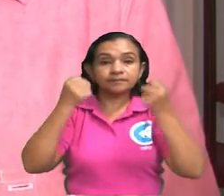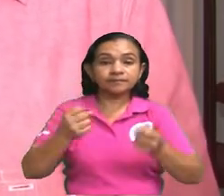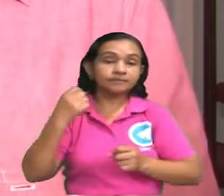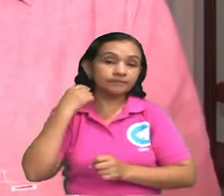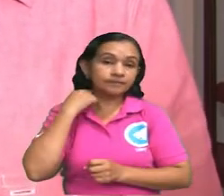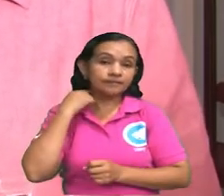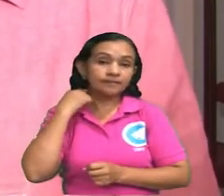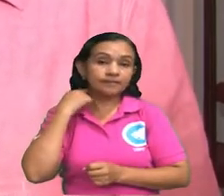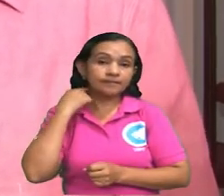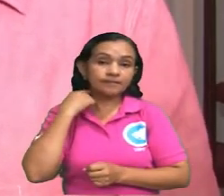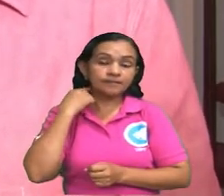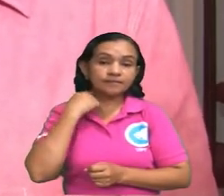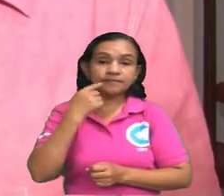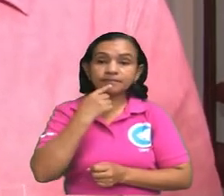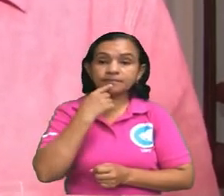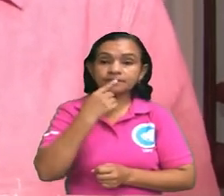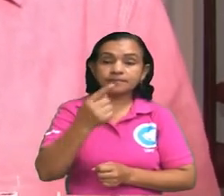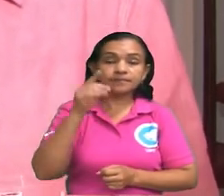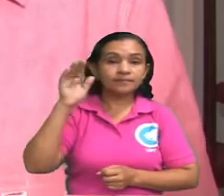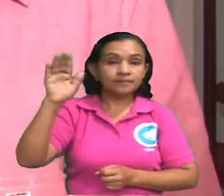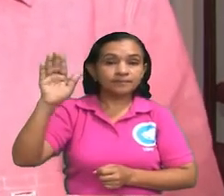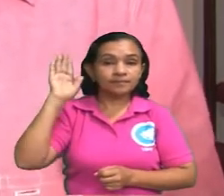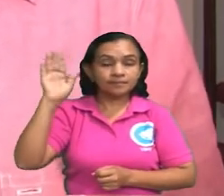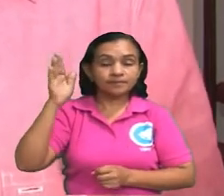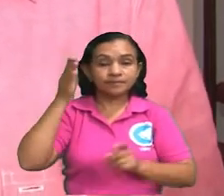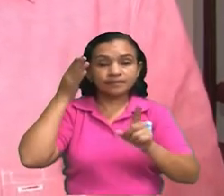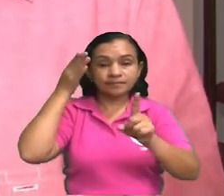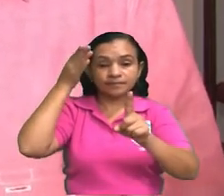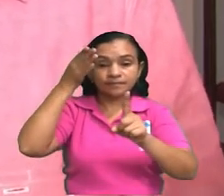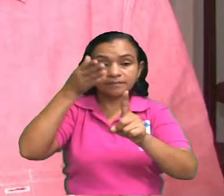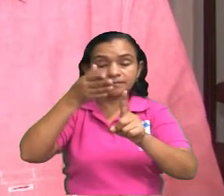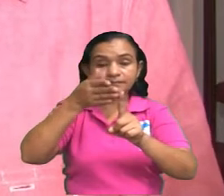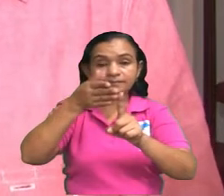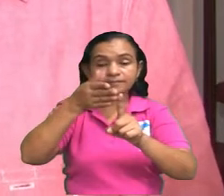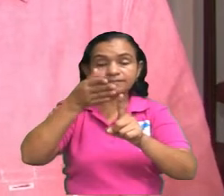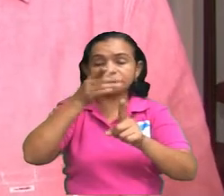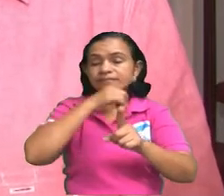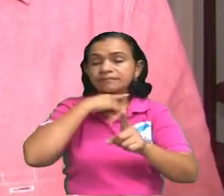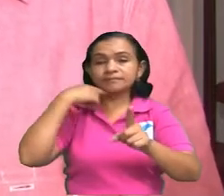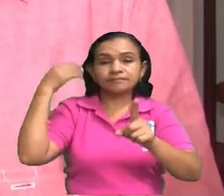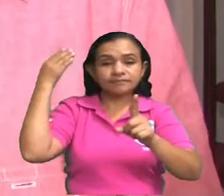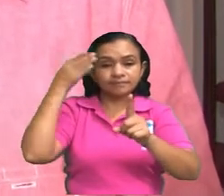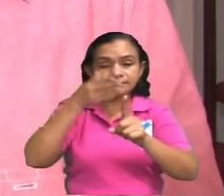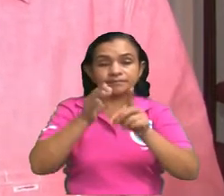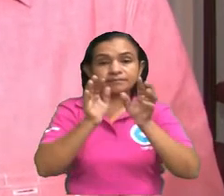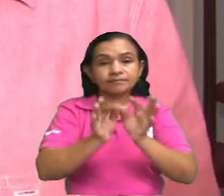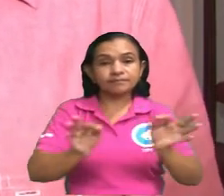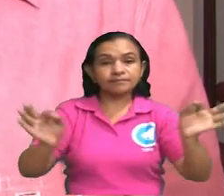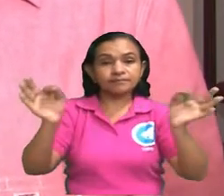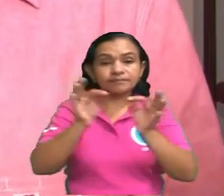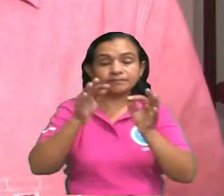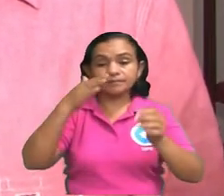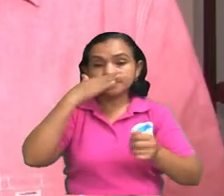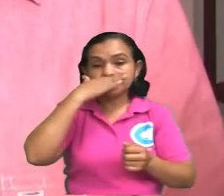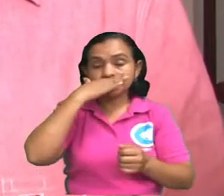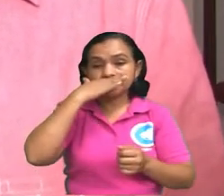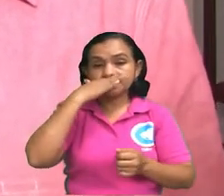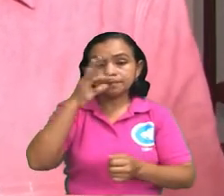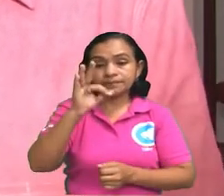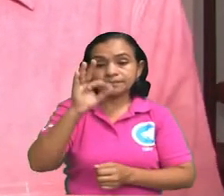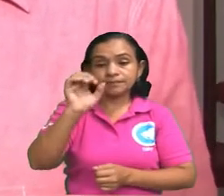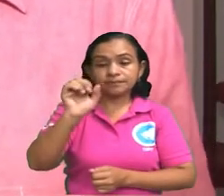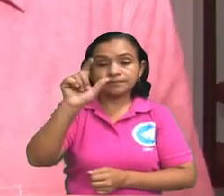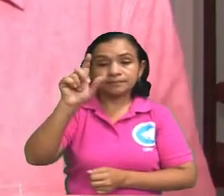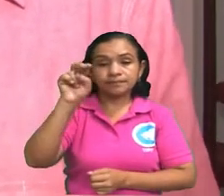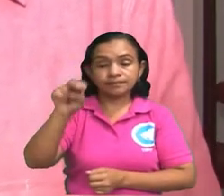siempre reafirmó su compromiso, su lealtad, su firmeza de principio con el Frente Sandinista y con la